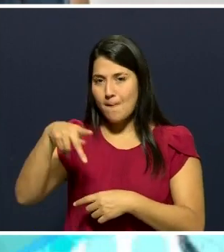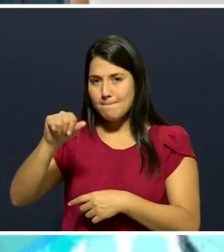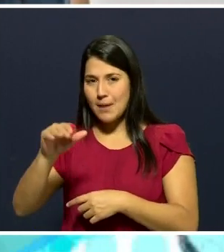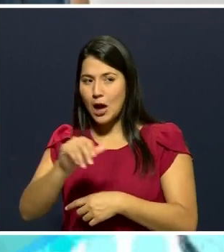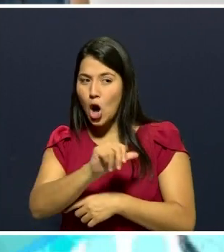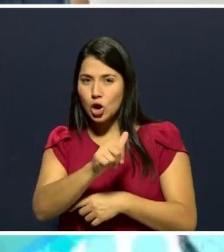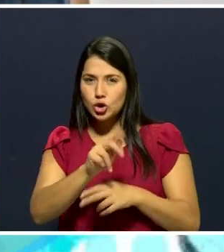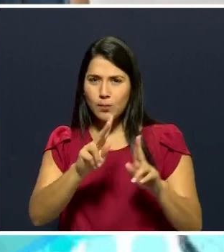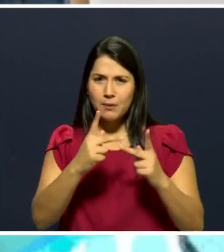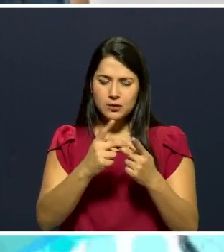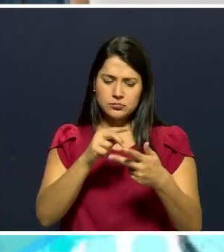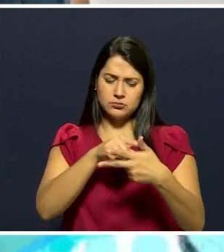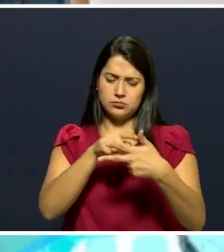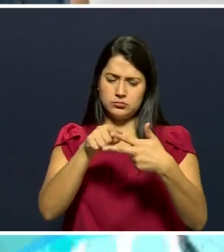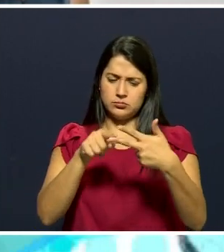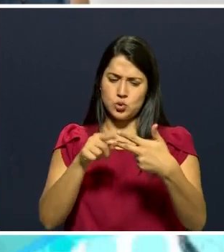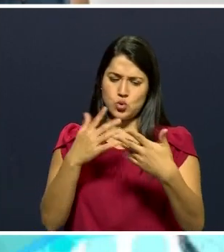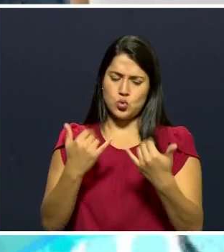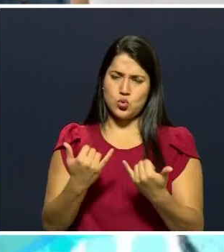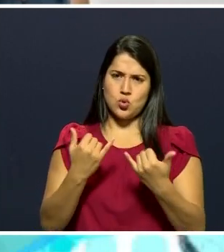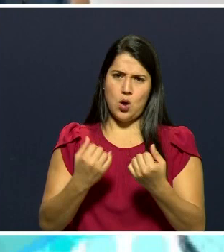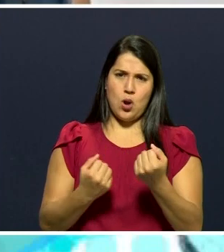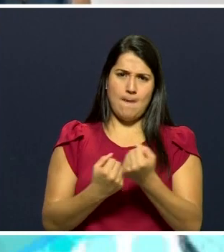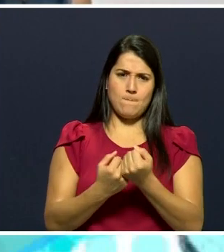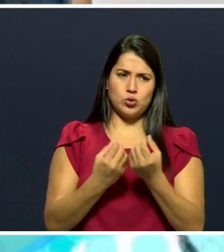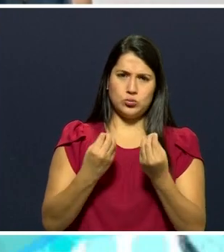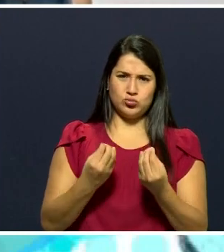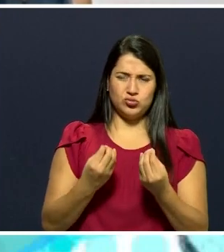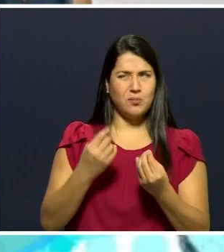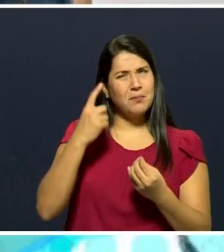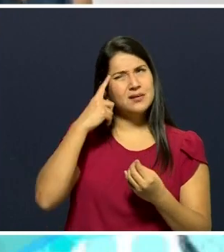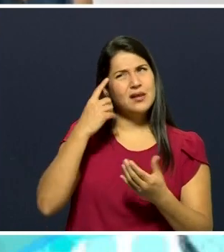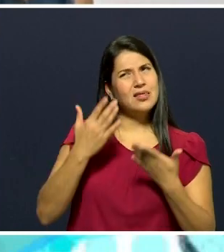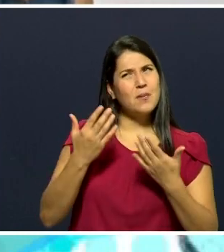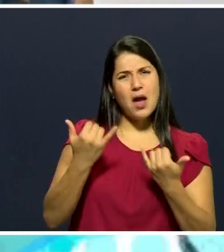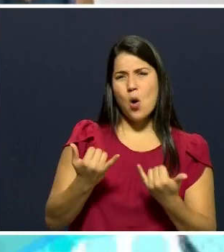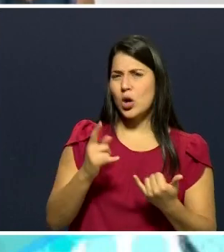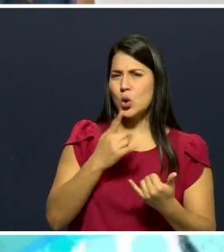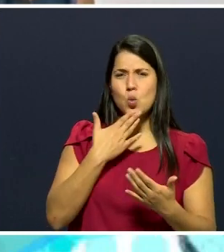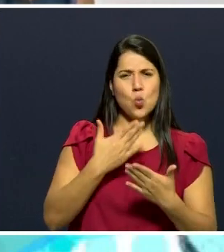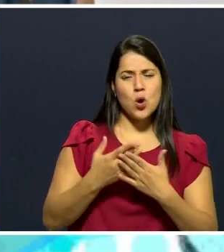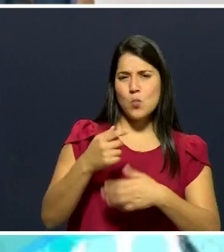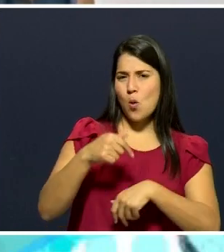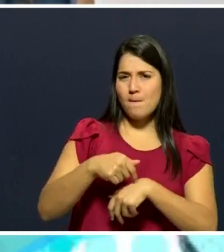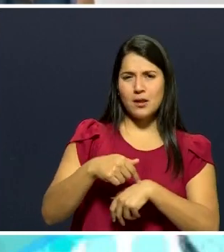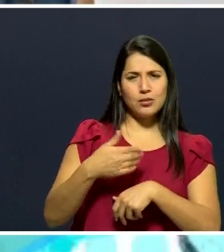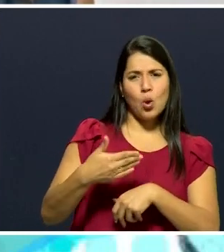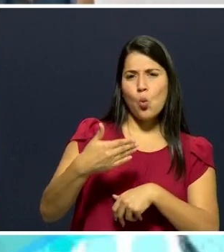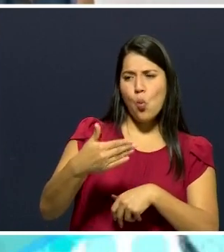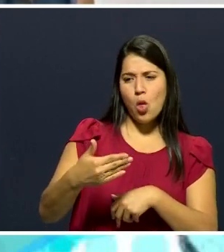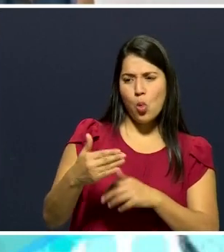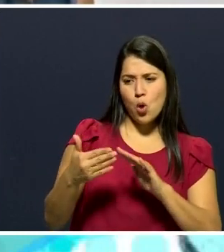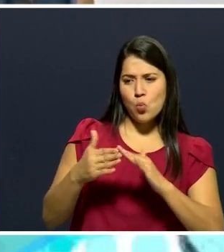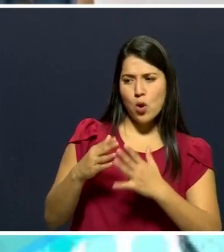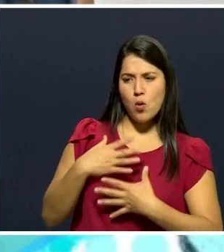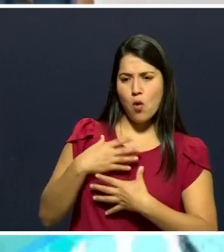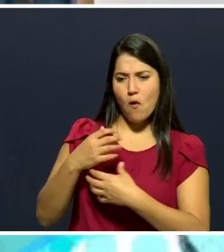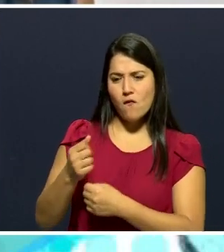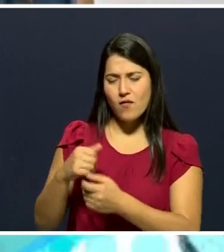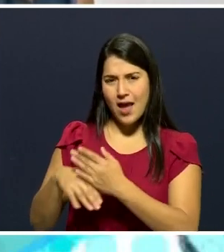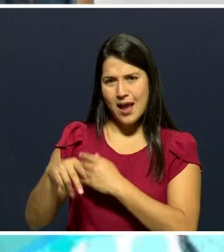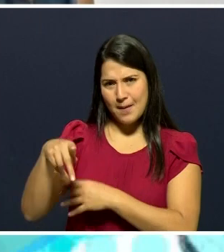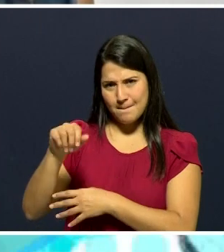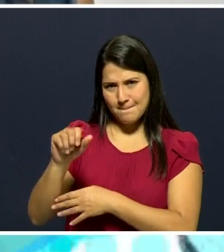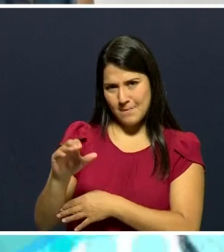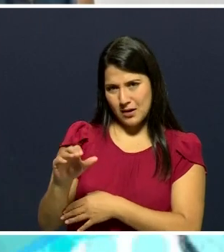de empezar a pelear ahora mismo con el gobierno cuando la población está dándole un bono de confianza, como dice usted, y la población